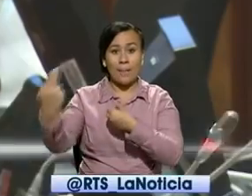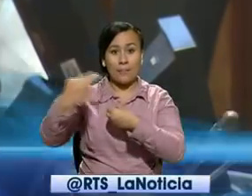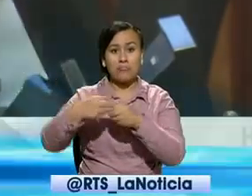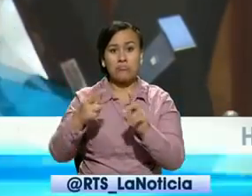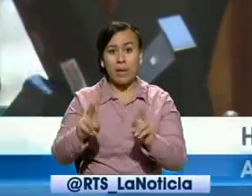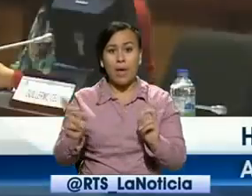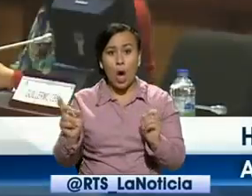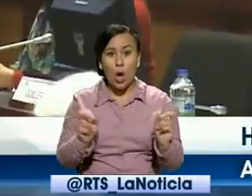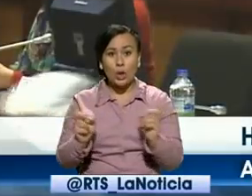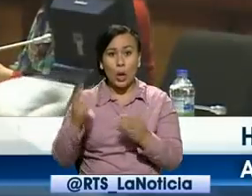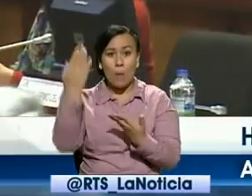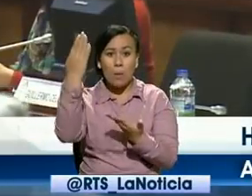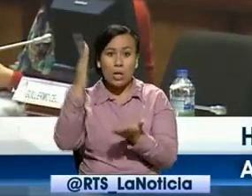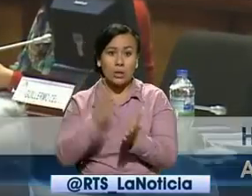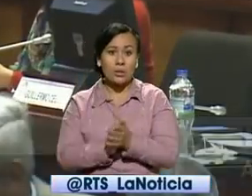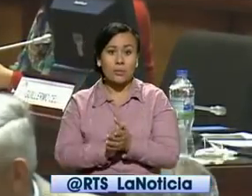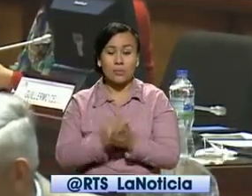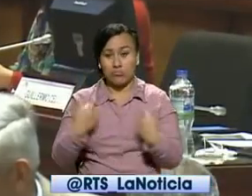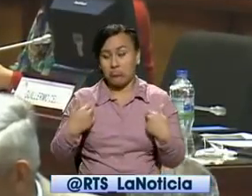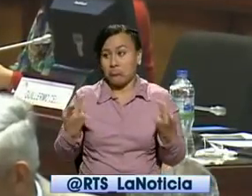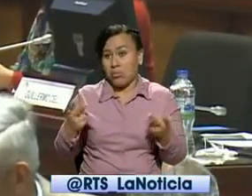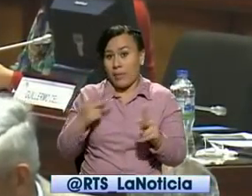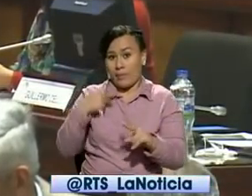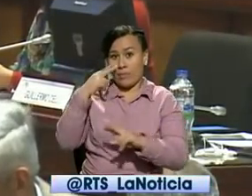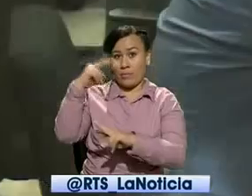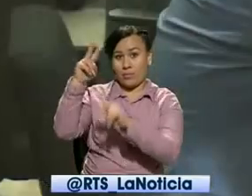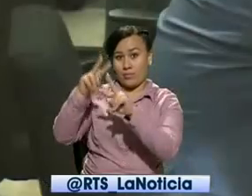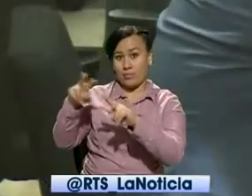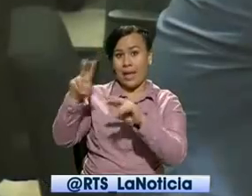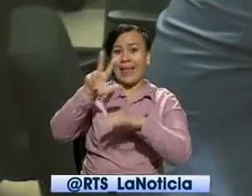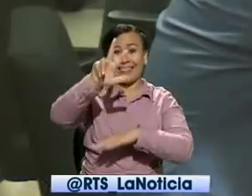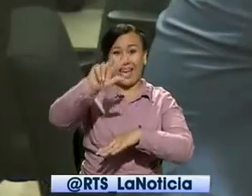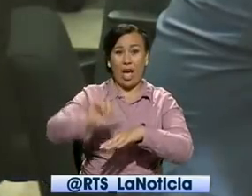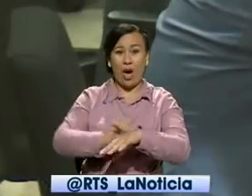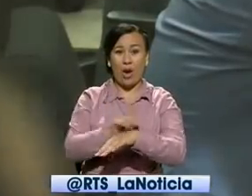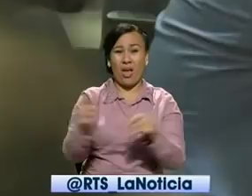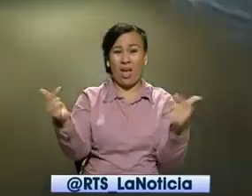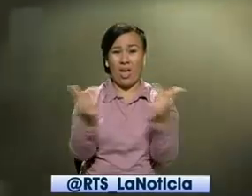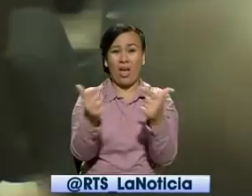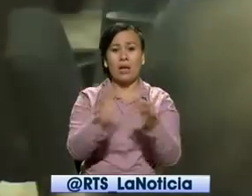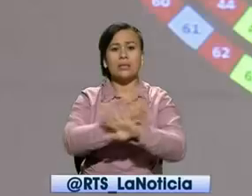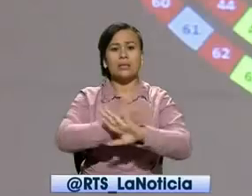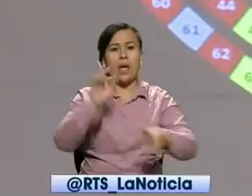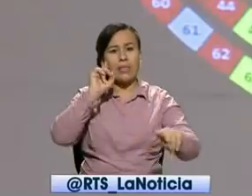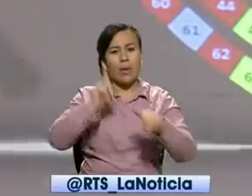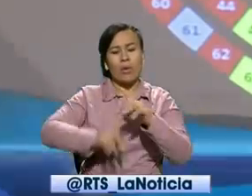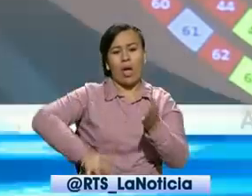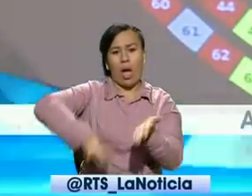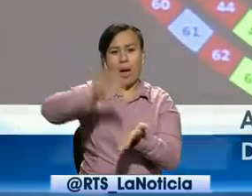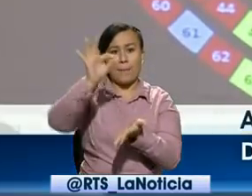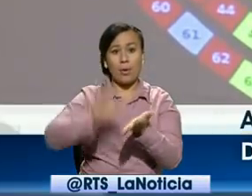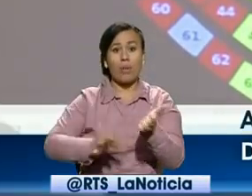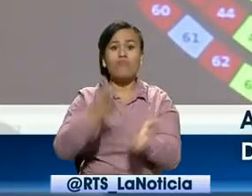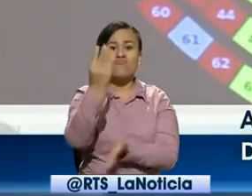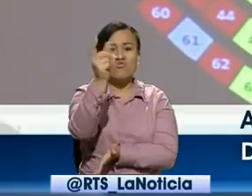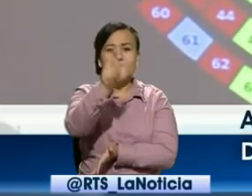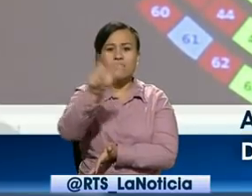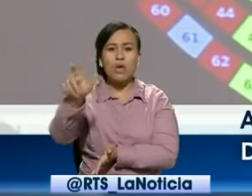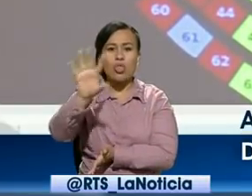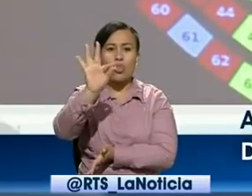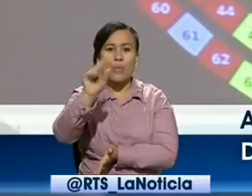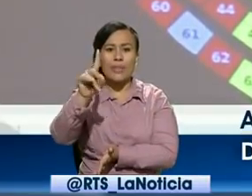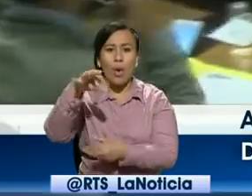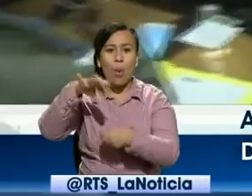control político. Al final, luego de casi 3 horas de discusión, la resolución de apoyo fue aprobada con una mayoría de 91